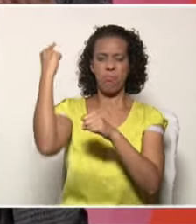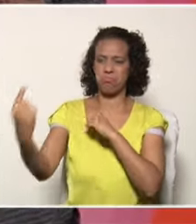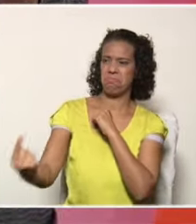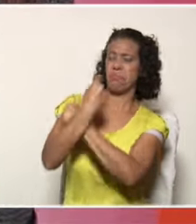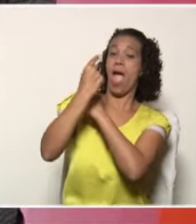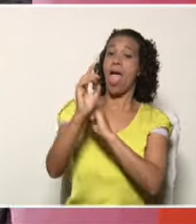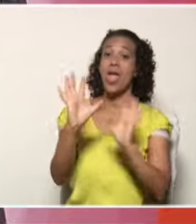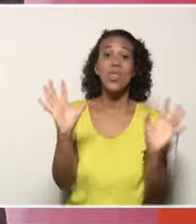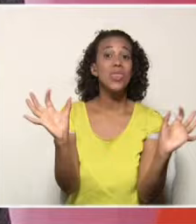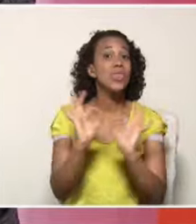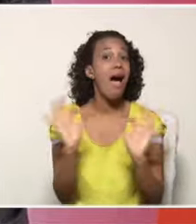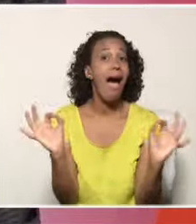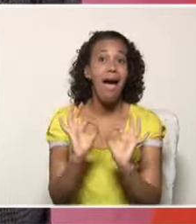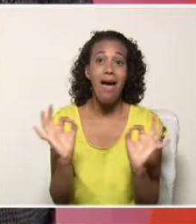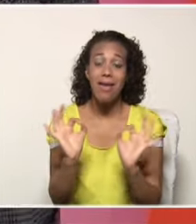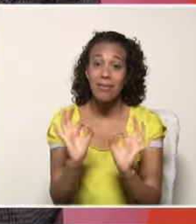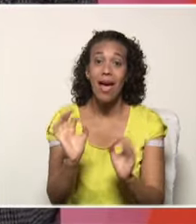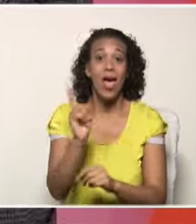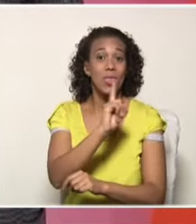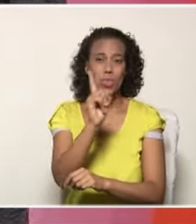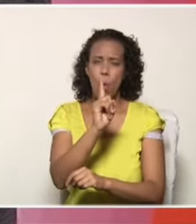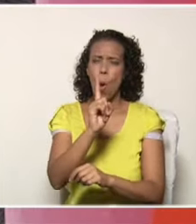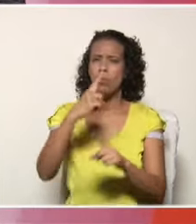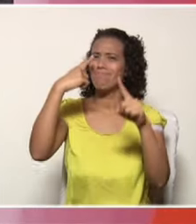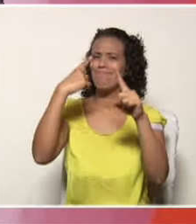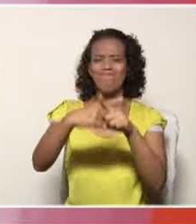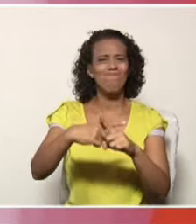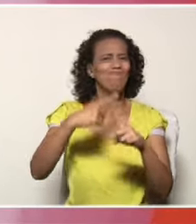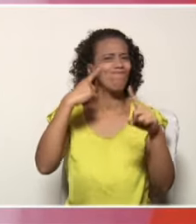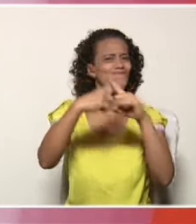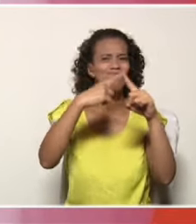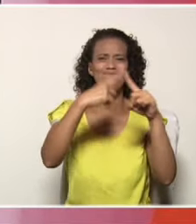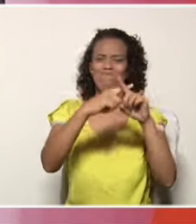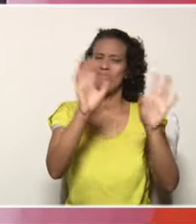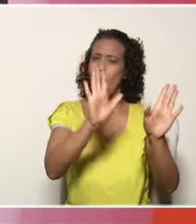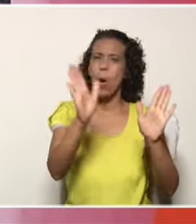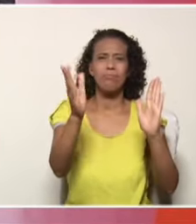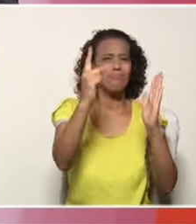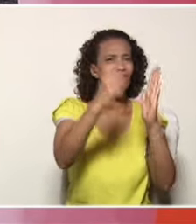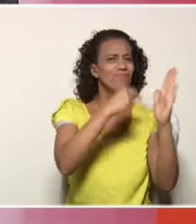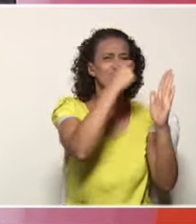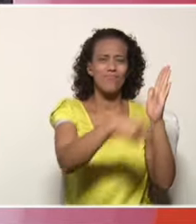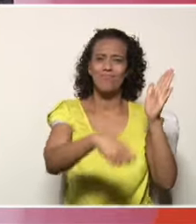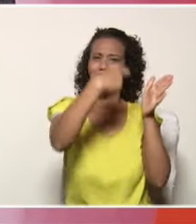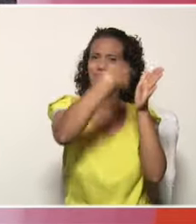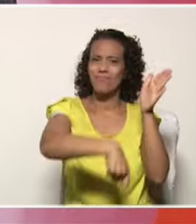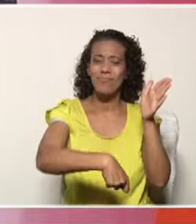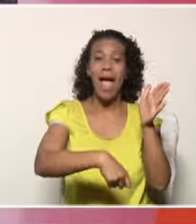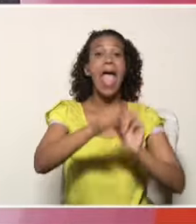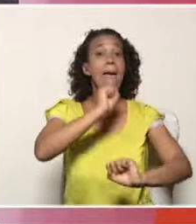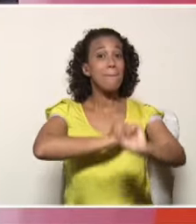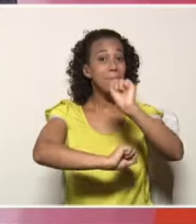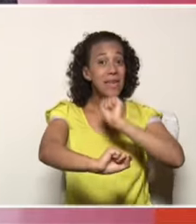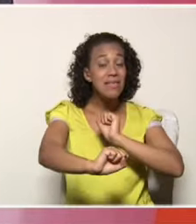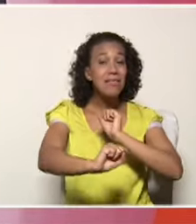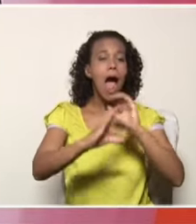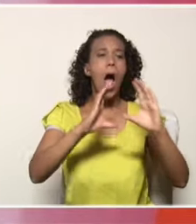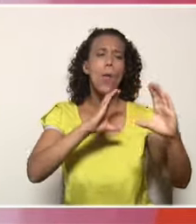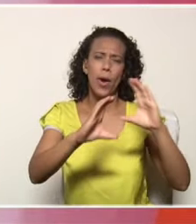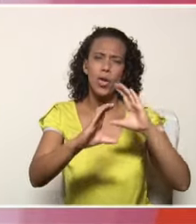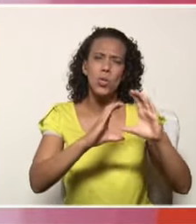nuestro interlocutor tampoco debemos utilizar esto. Entonces, ¿qué evita la comunicación